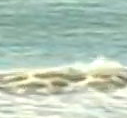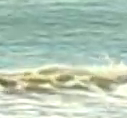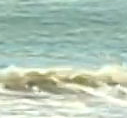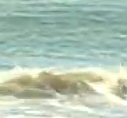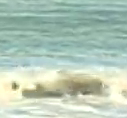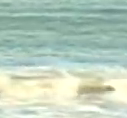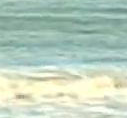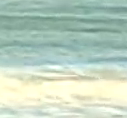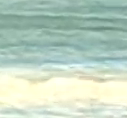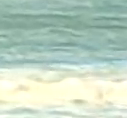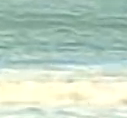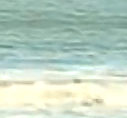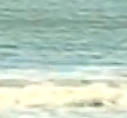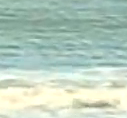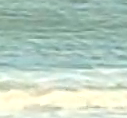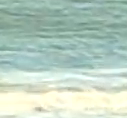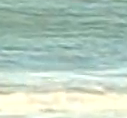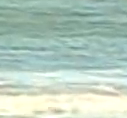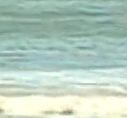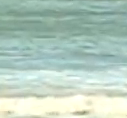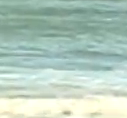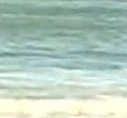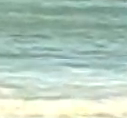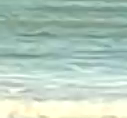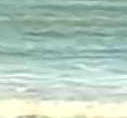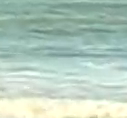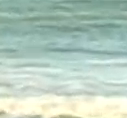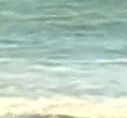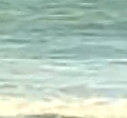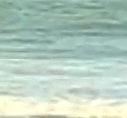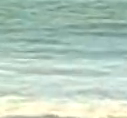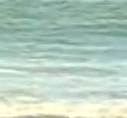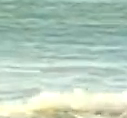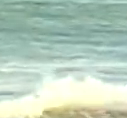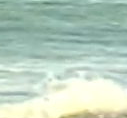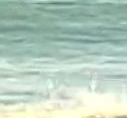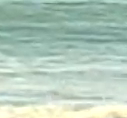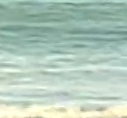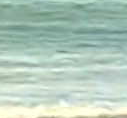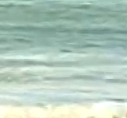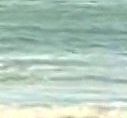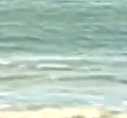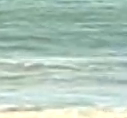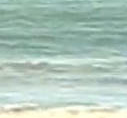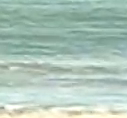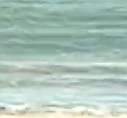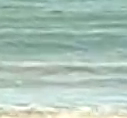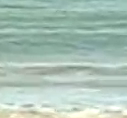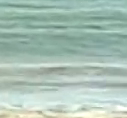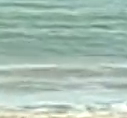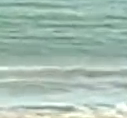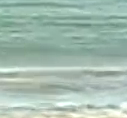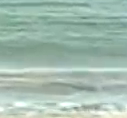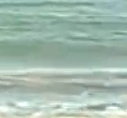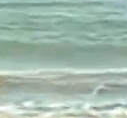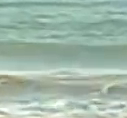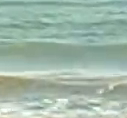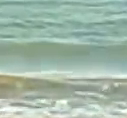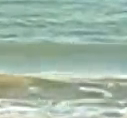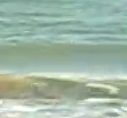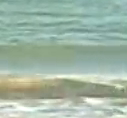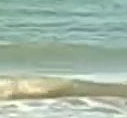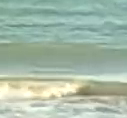Asamblea Nacional, doctora Cilia Flores de Maduro, llegan para liderar una reunión de trabajo y seguimiento a la batalla diaria contra